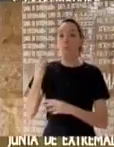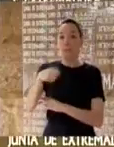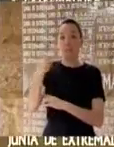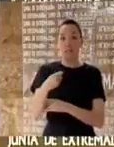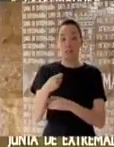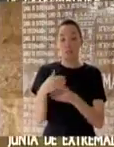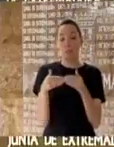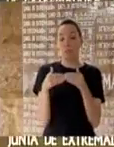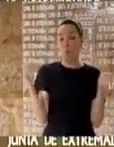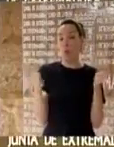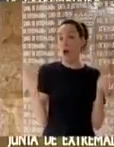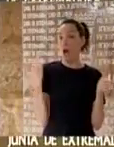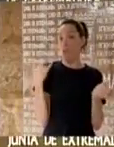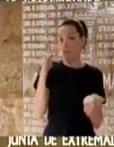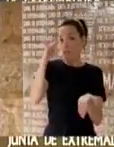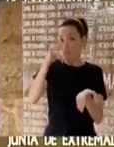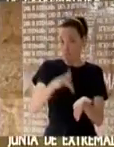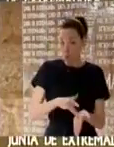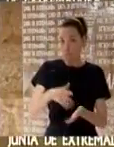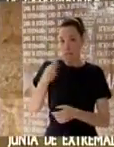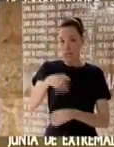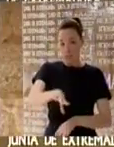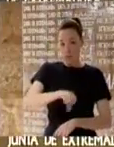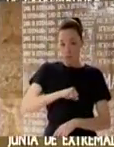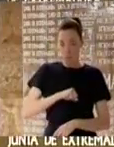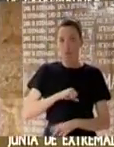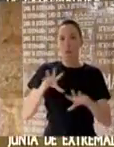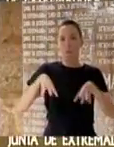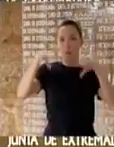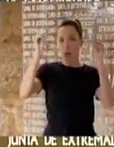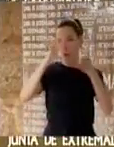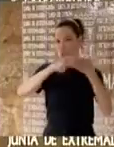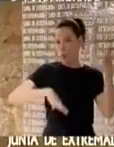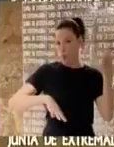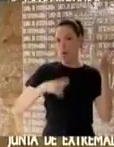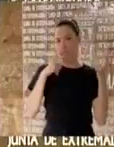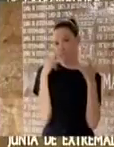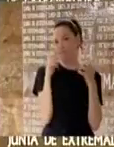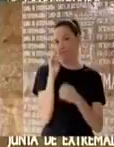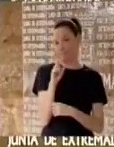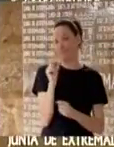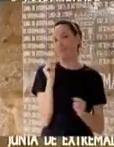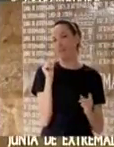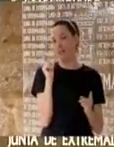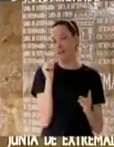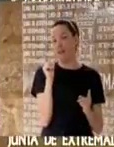presidente Torra ayer en el Palau de la Generalitat de Cataluña, sino también lo hemos visto hace muy pocos días en el